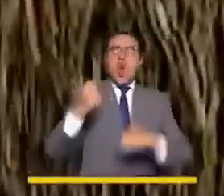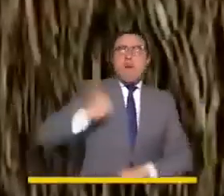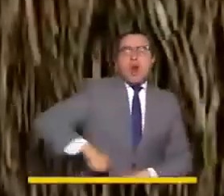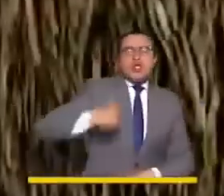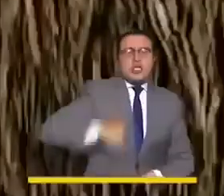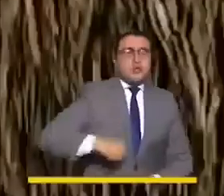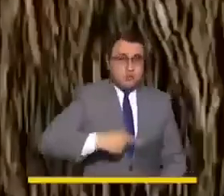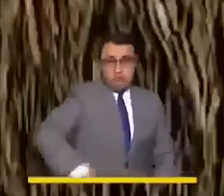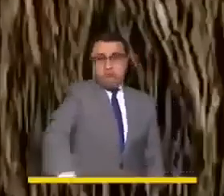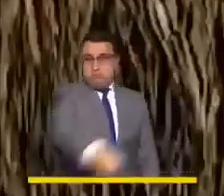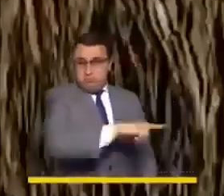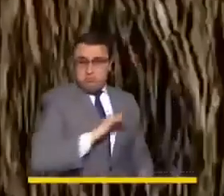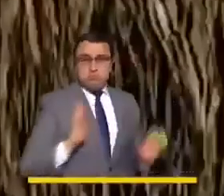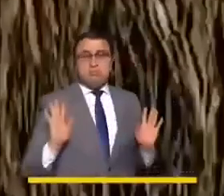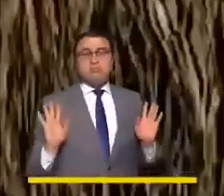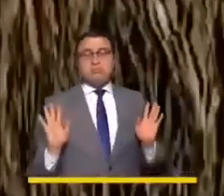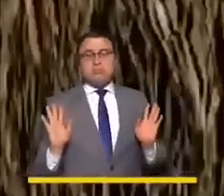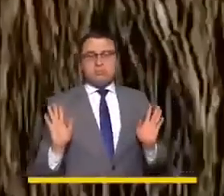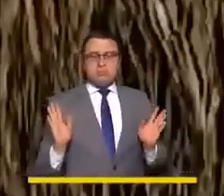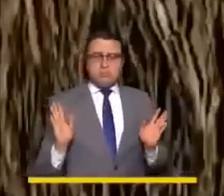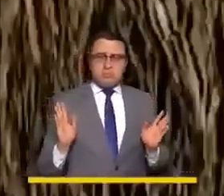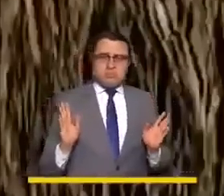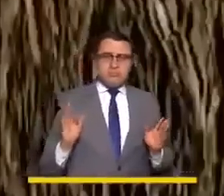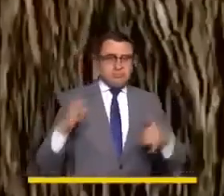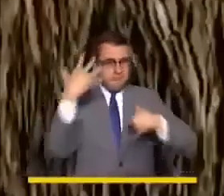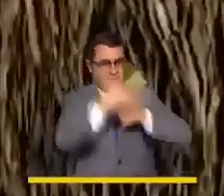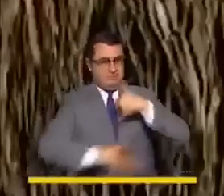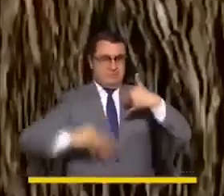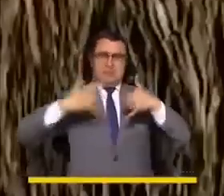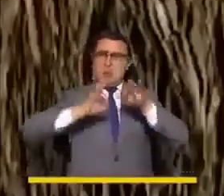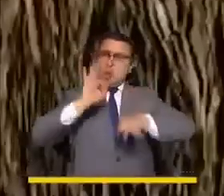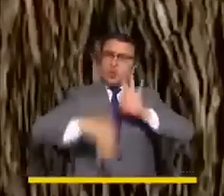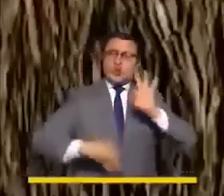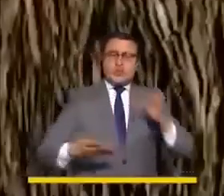prostitución? Es un país de injusticias.